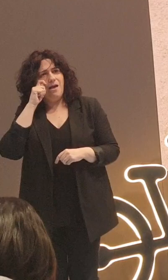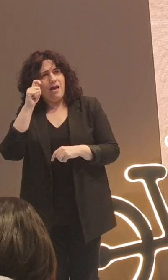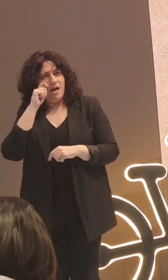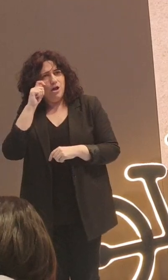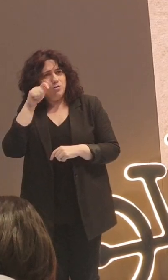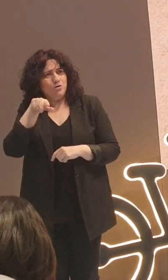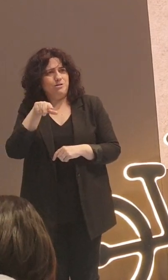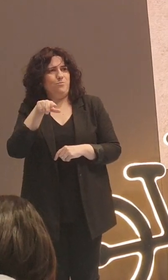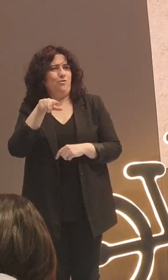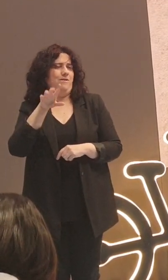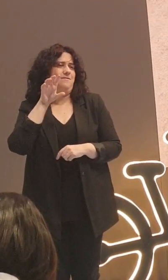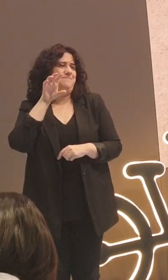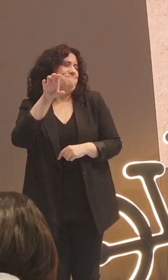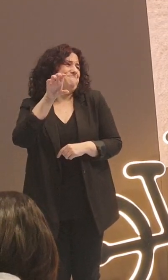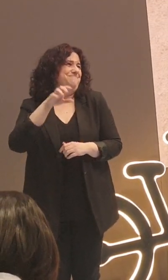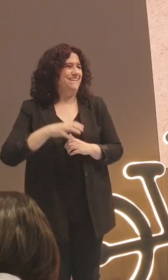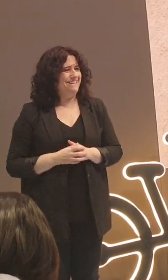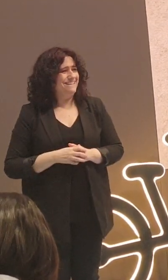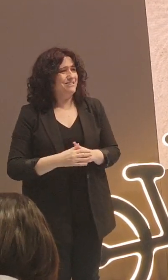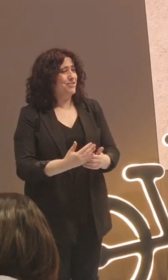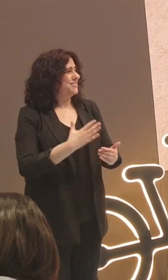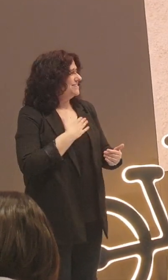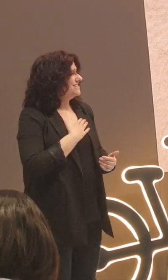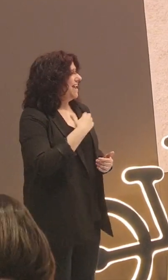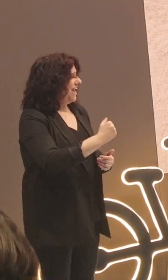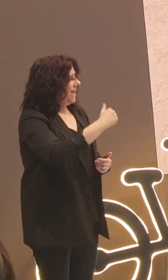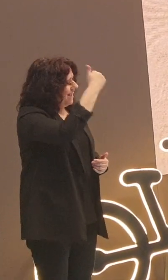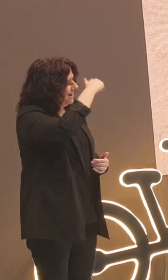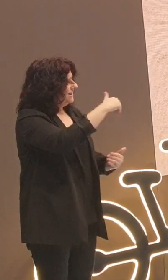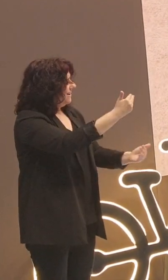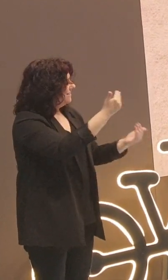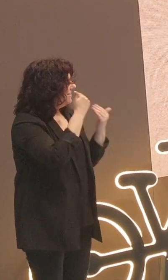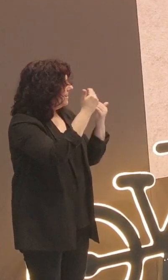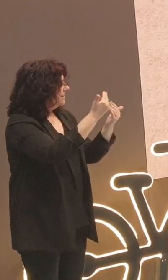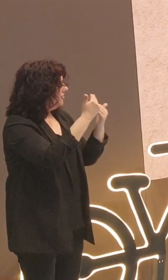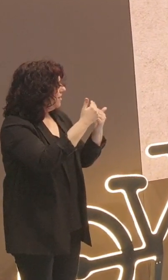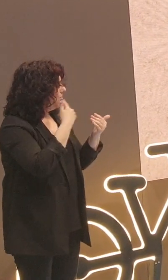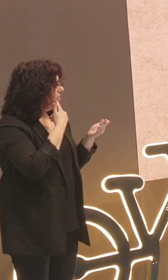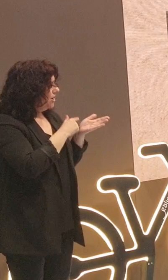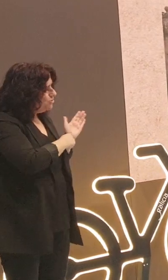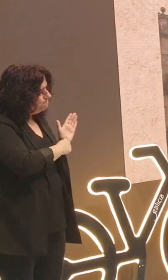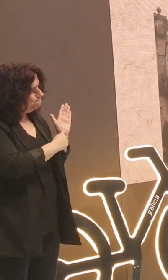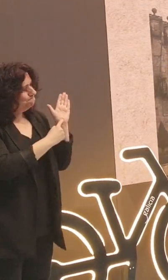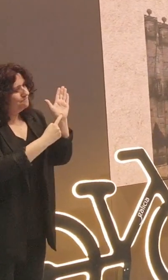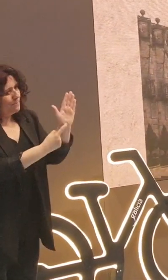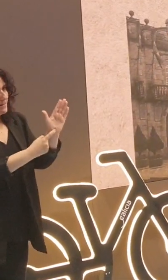enhorabuena, hago entrega de esta resolución.